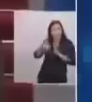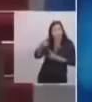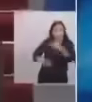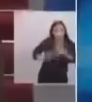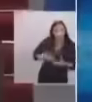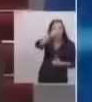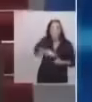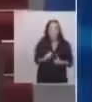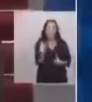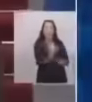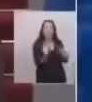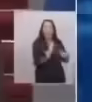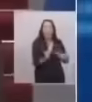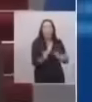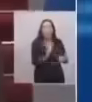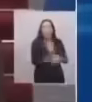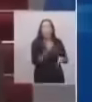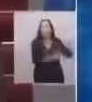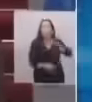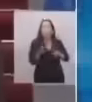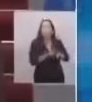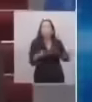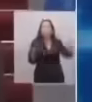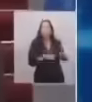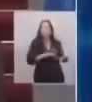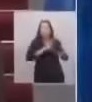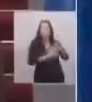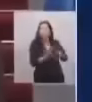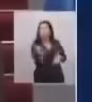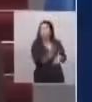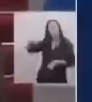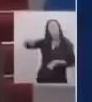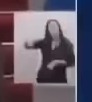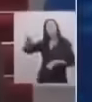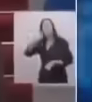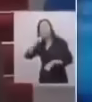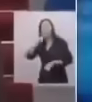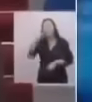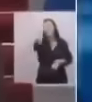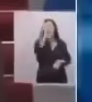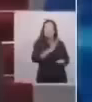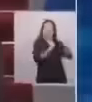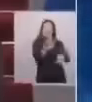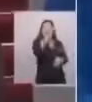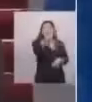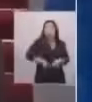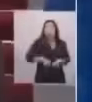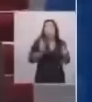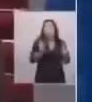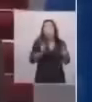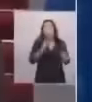tiene que decir ningún precio si no dice ningún precio no hay anuncios Entonces los anuncios ya lo hizo mi